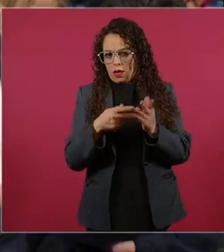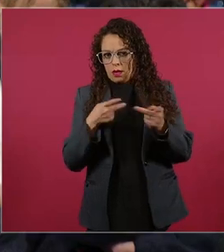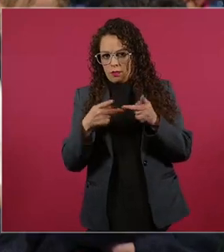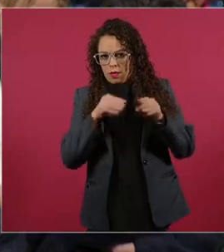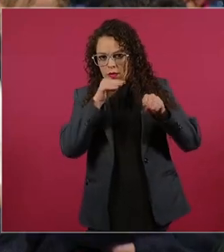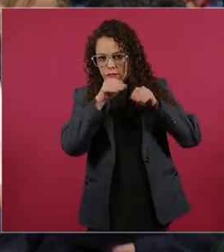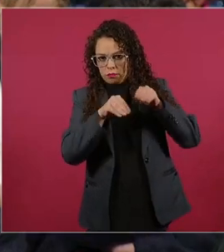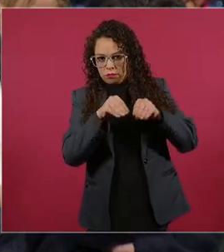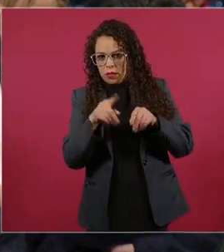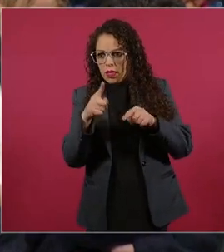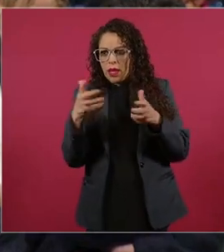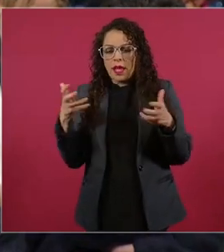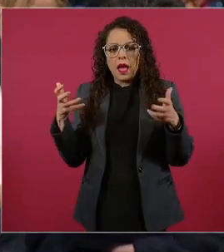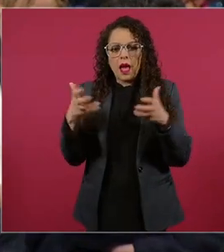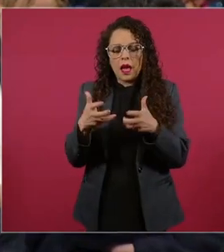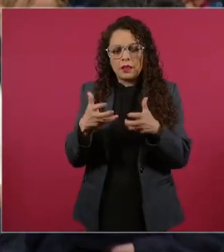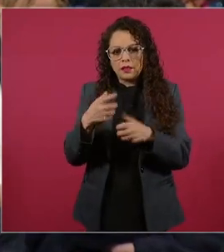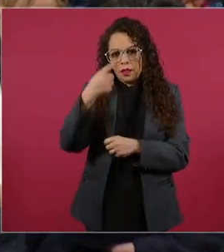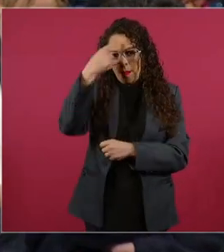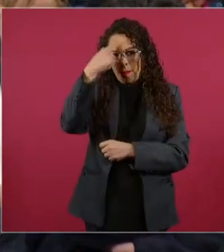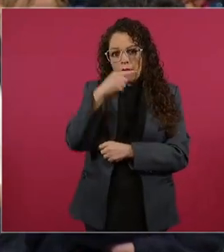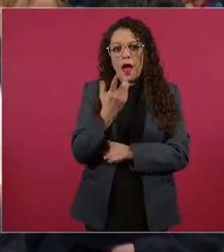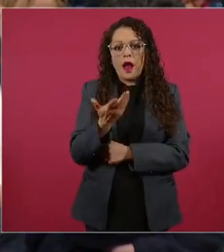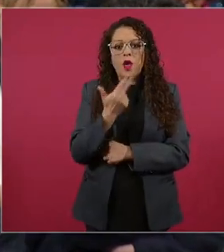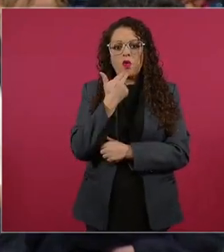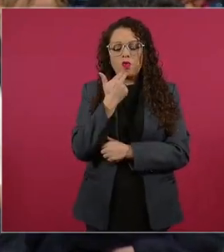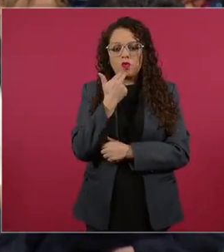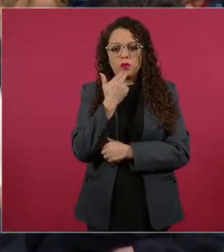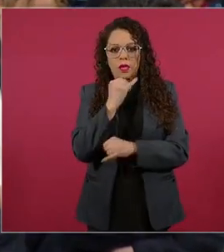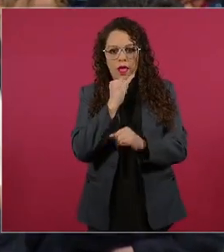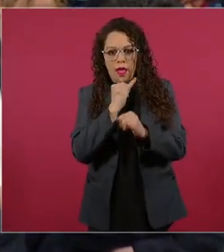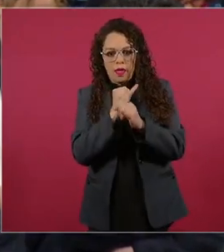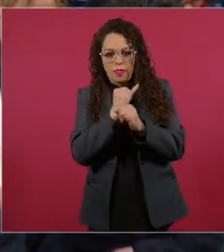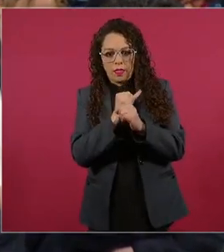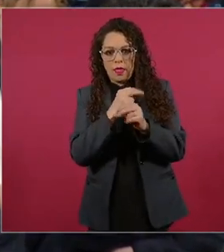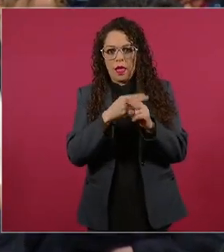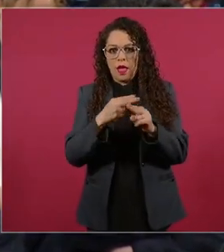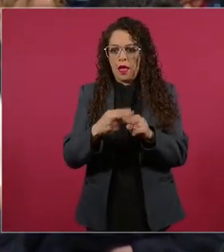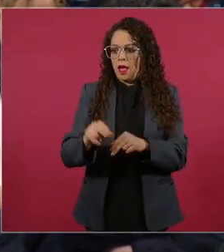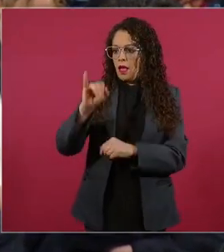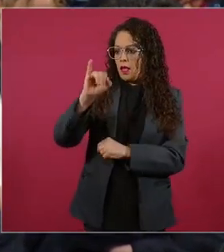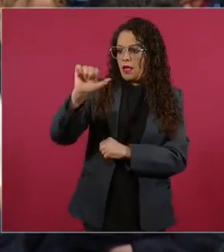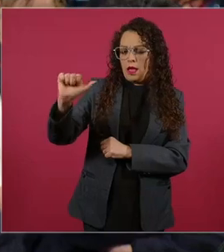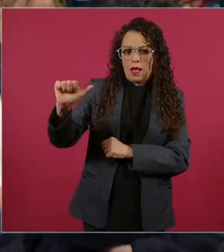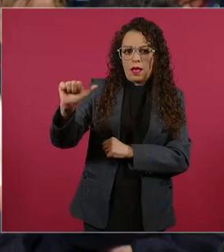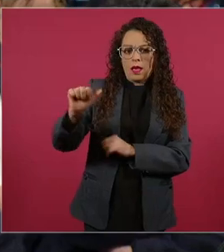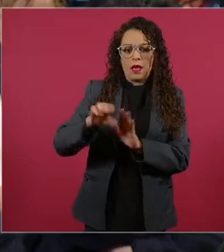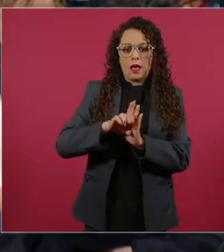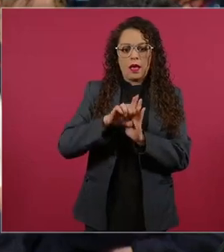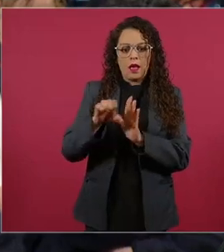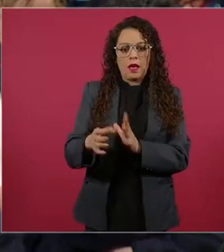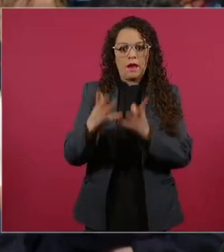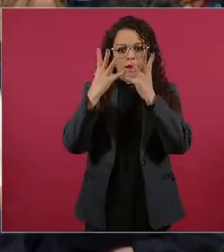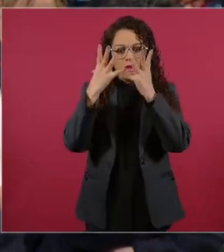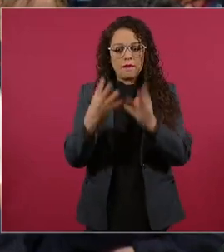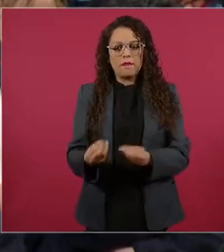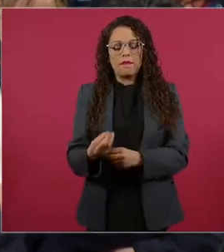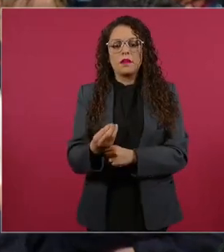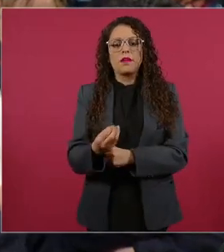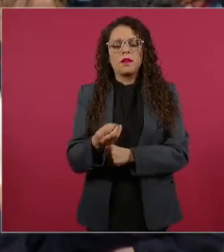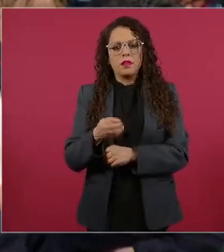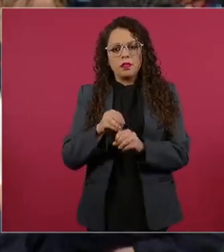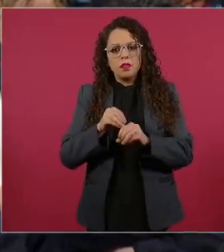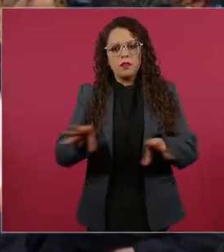el uso del Internet y la inteligencia artificial, incluido el masivo uso de fake news